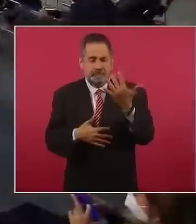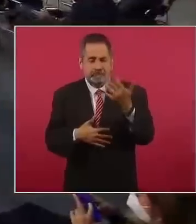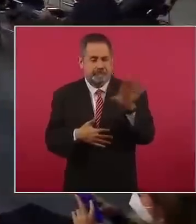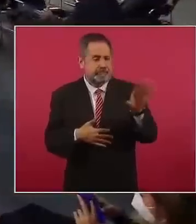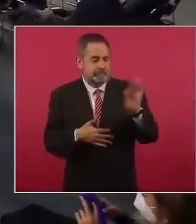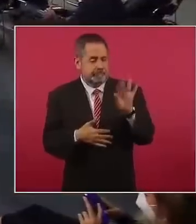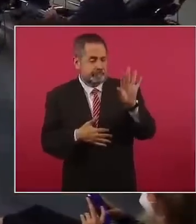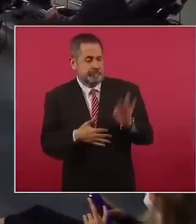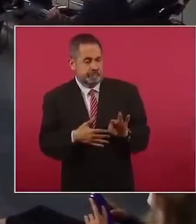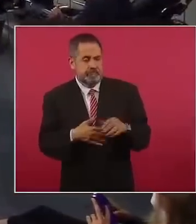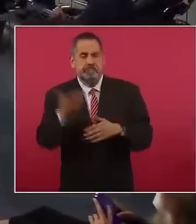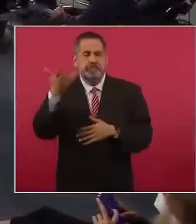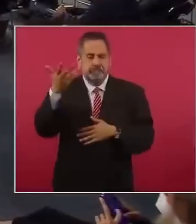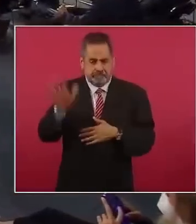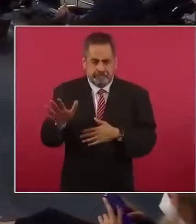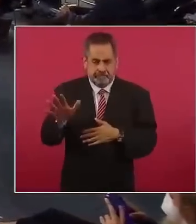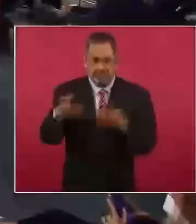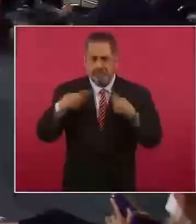vamos a elegir a 10